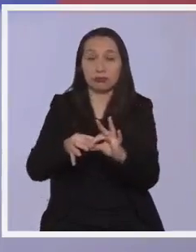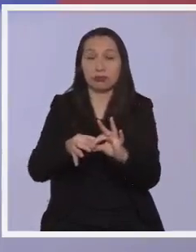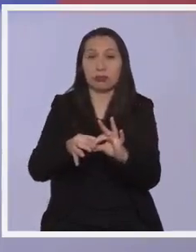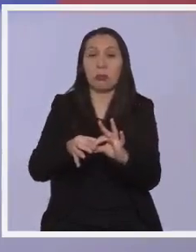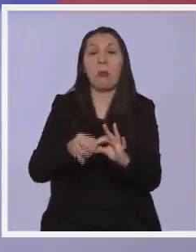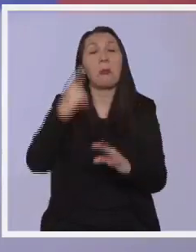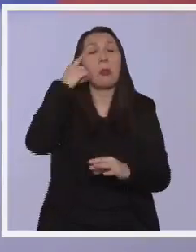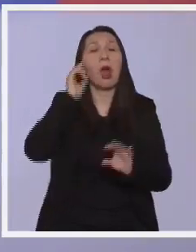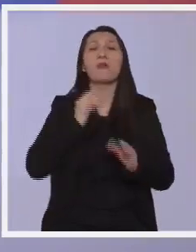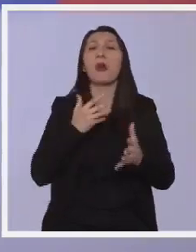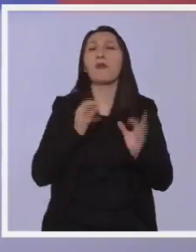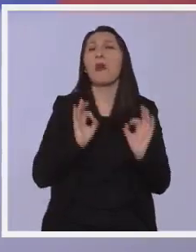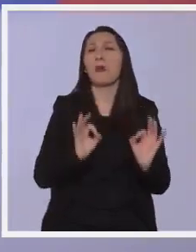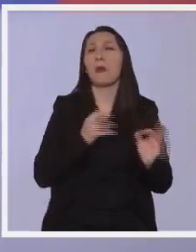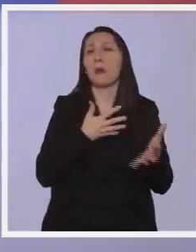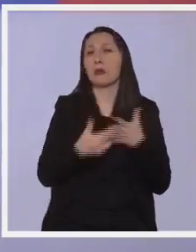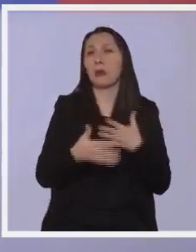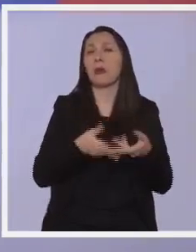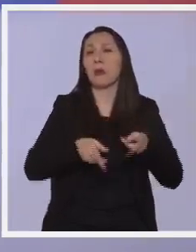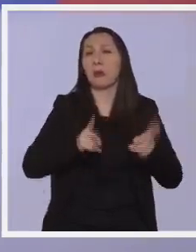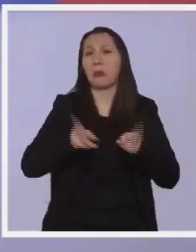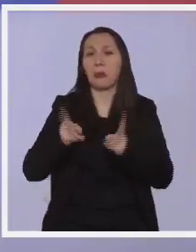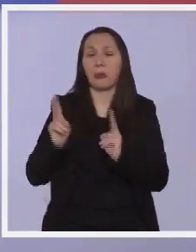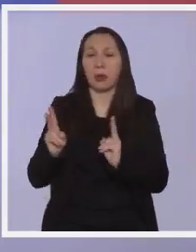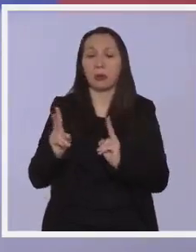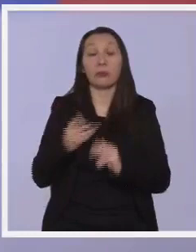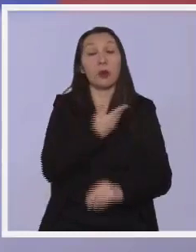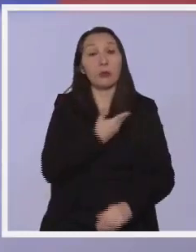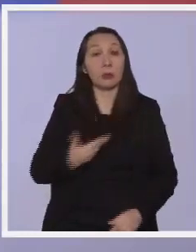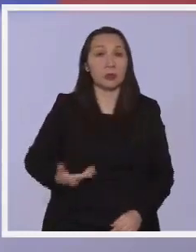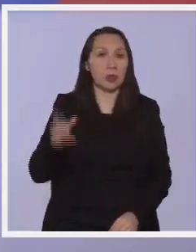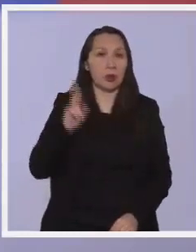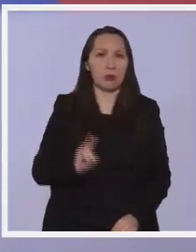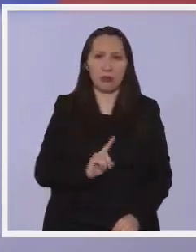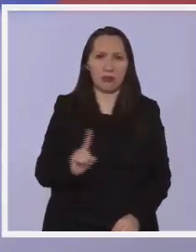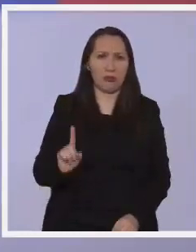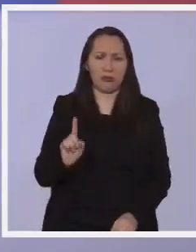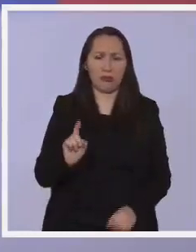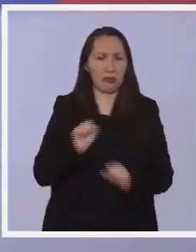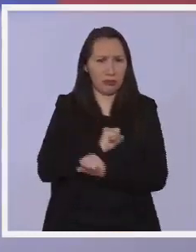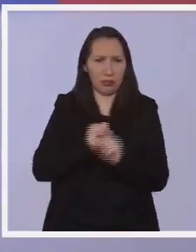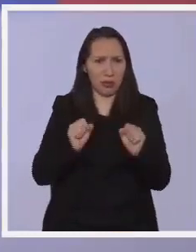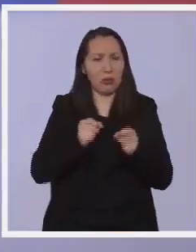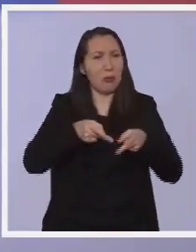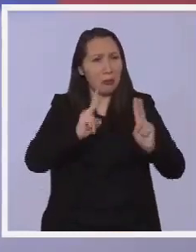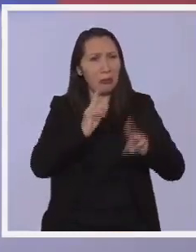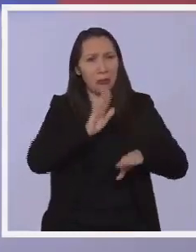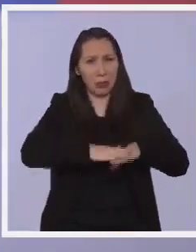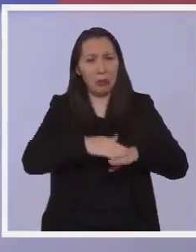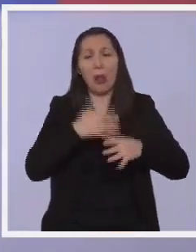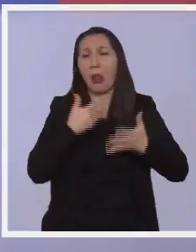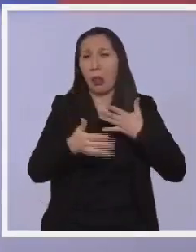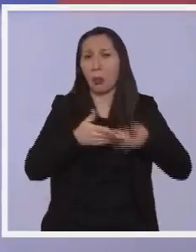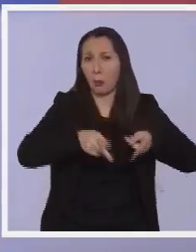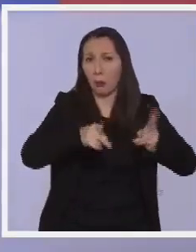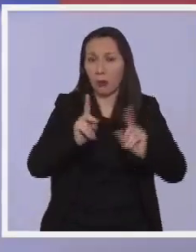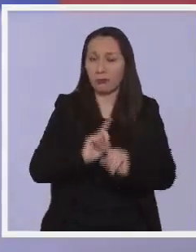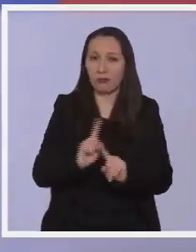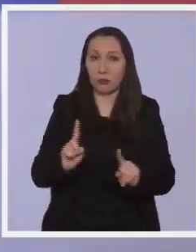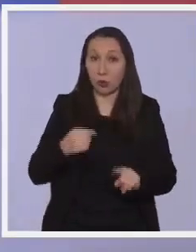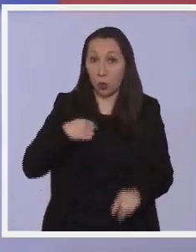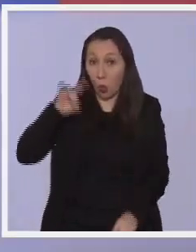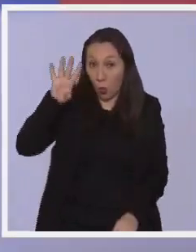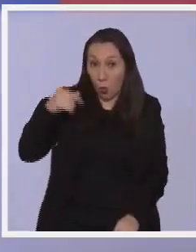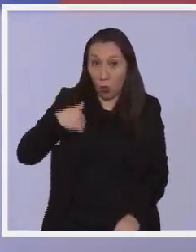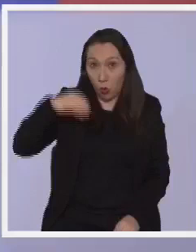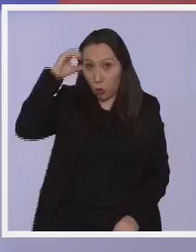ha ido naturalizando. Y como presidente de la República no estoy dispuesto a que esto se naturalice. Y no me cabe ninguna duda que en esto no soy el